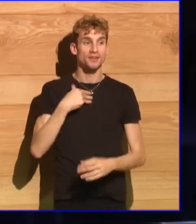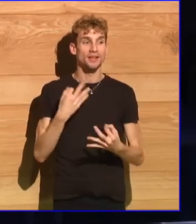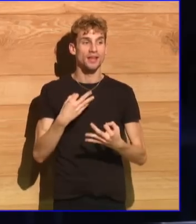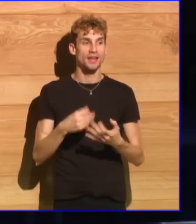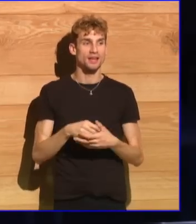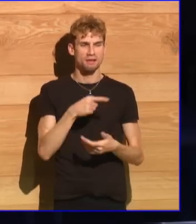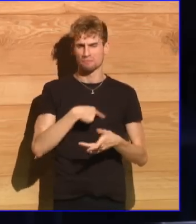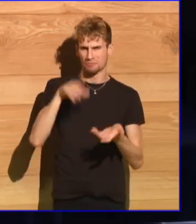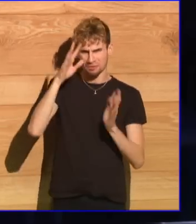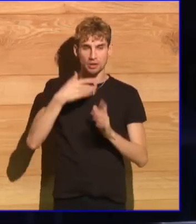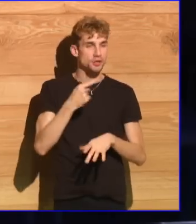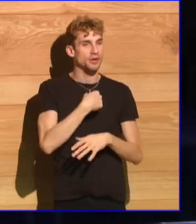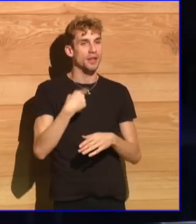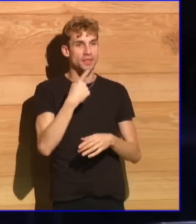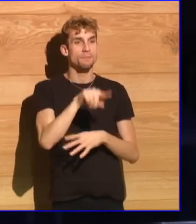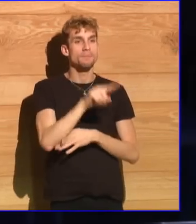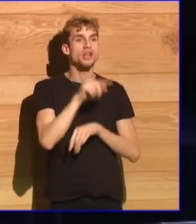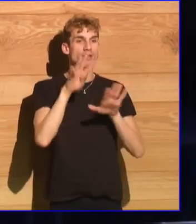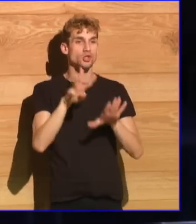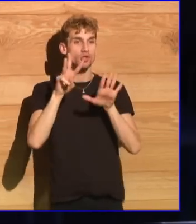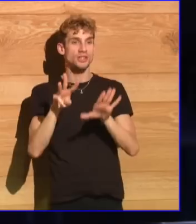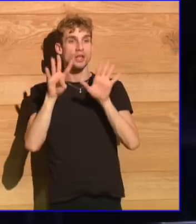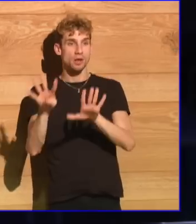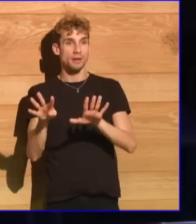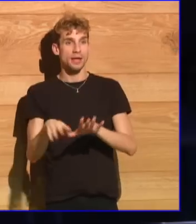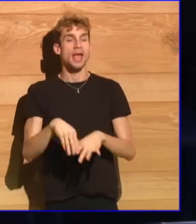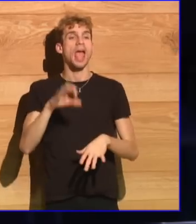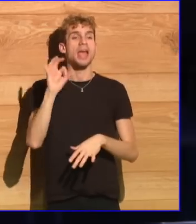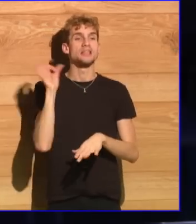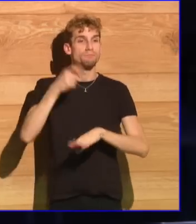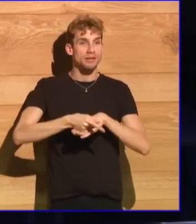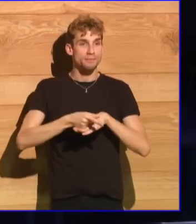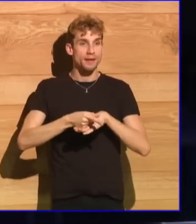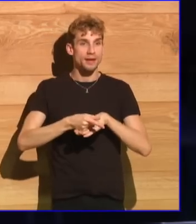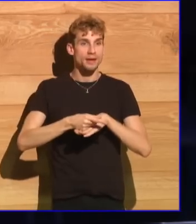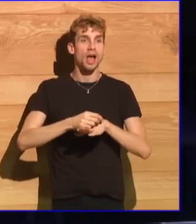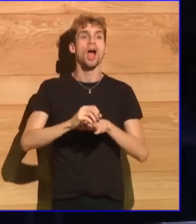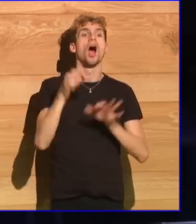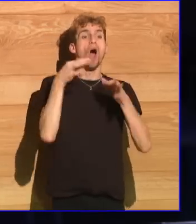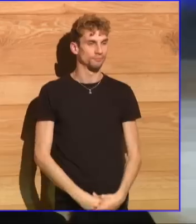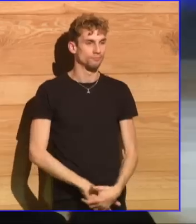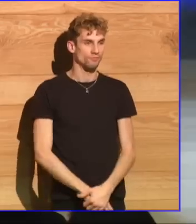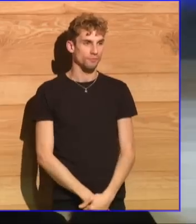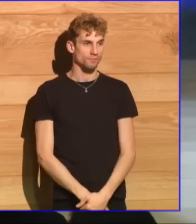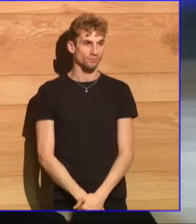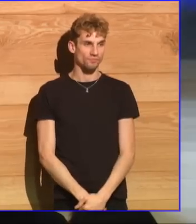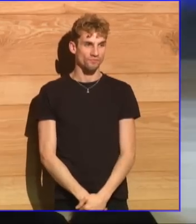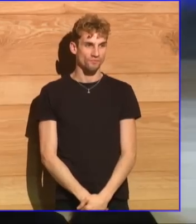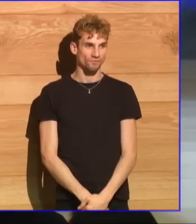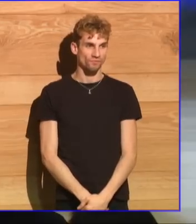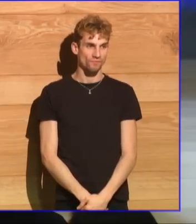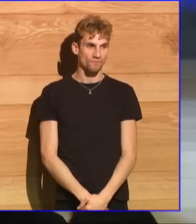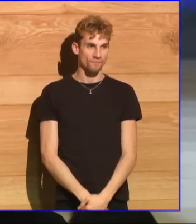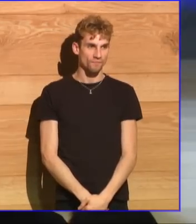esto es una locura, es una locura. 1989, Steven Spielberg echa Always. Es que no me puedo creer